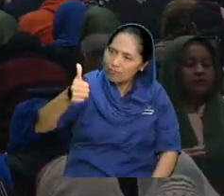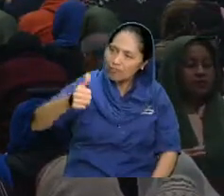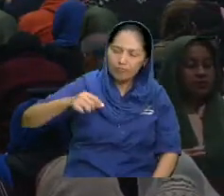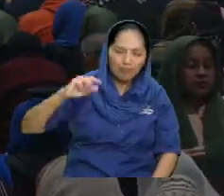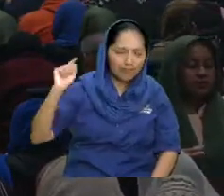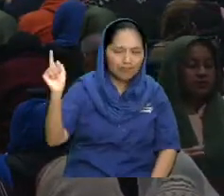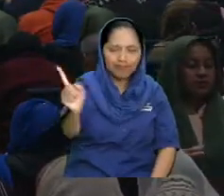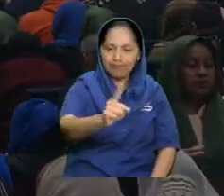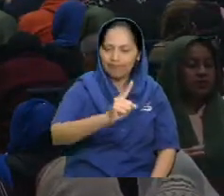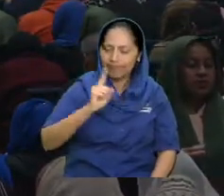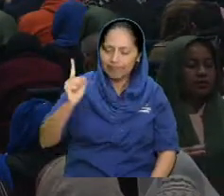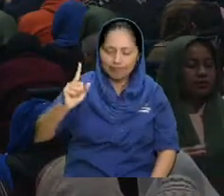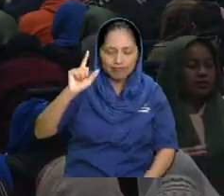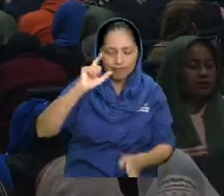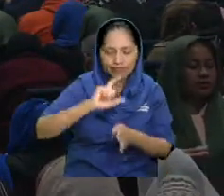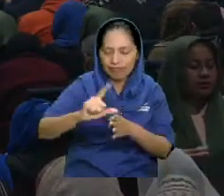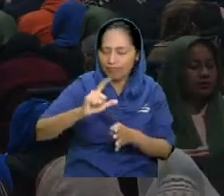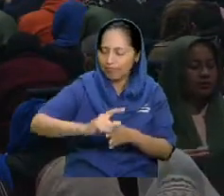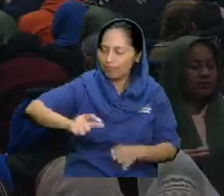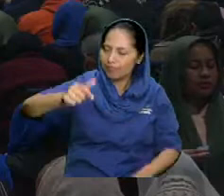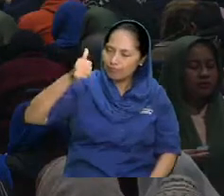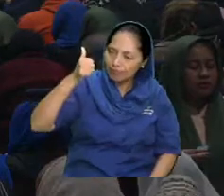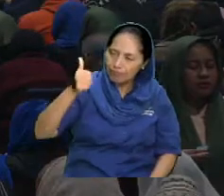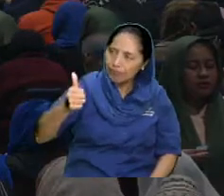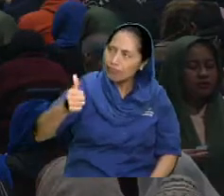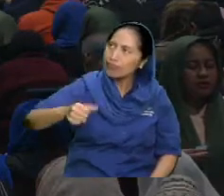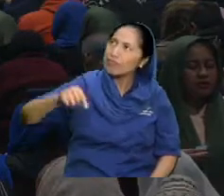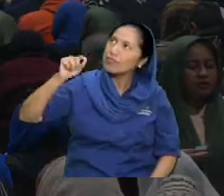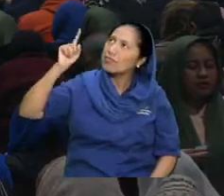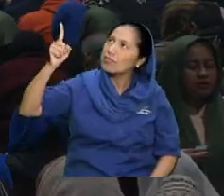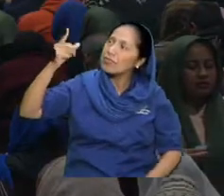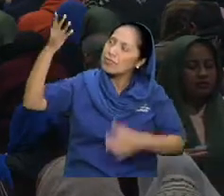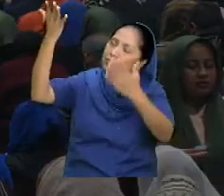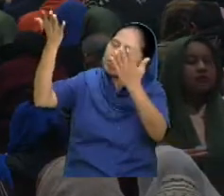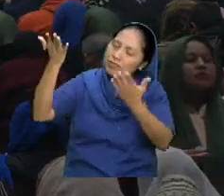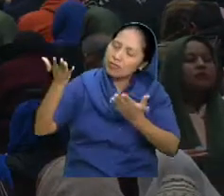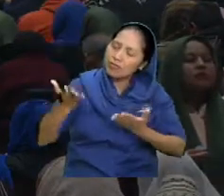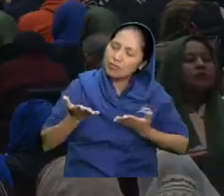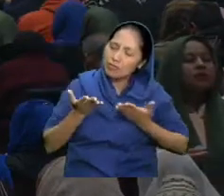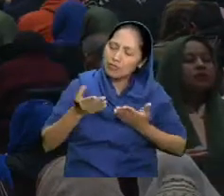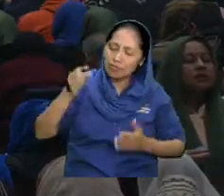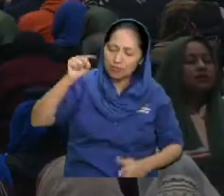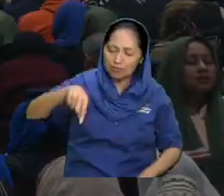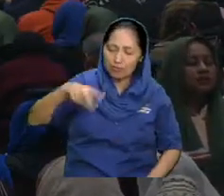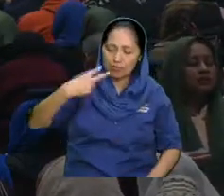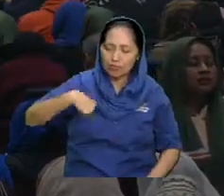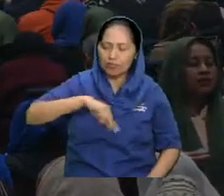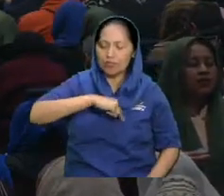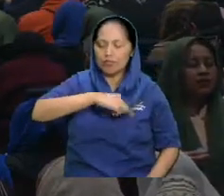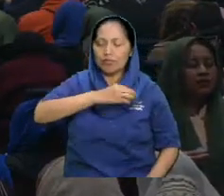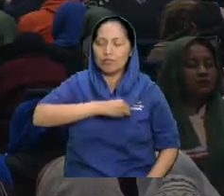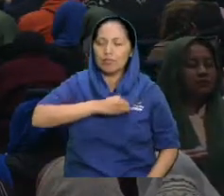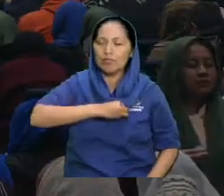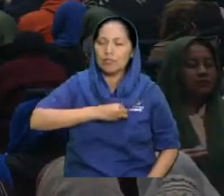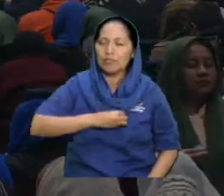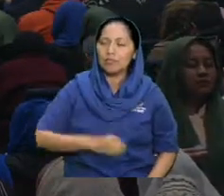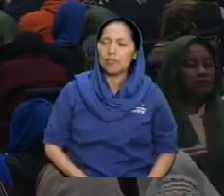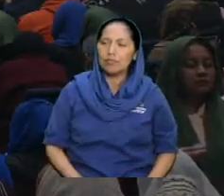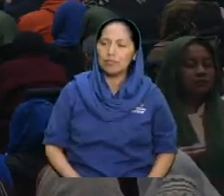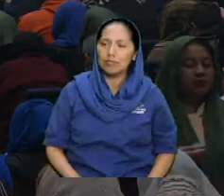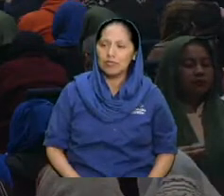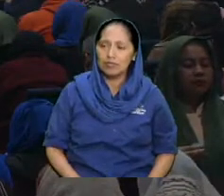Toda buena dádiva procede de ti. Y esto queremos hoy, Señor, que aplastes